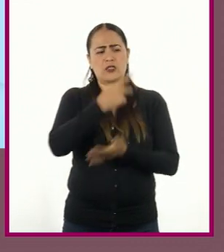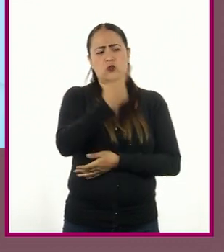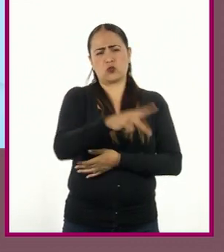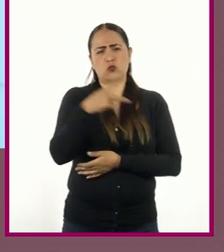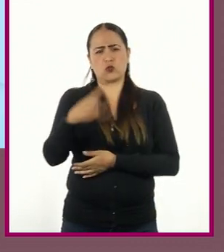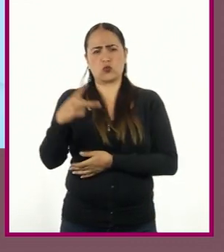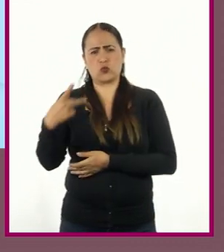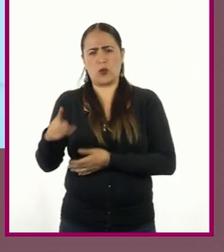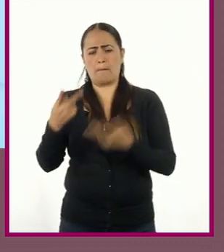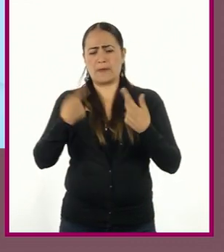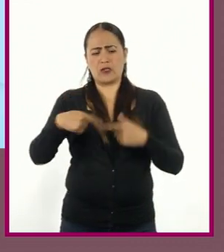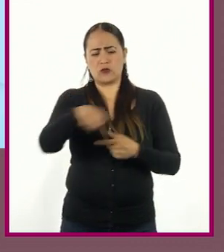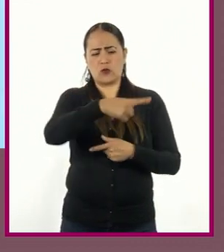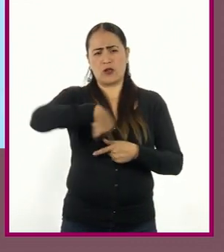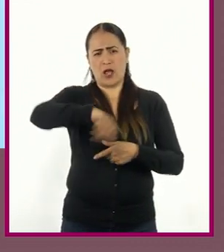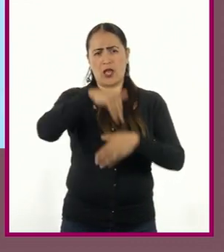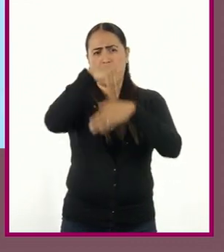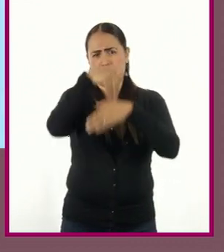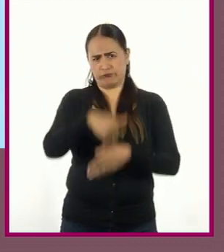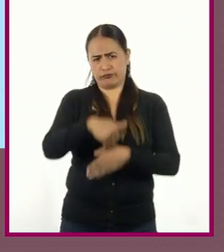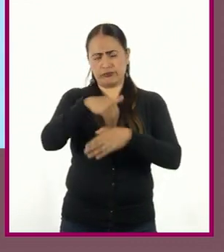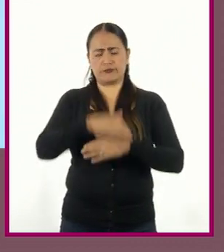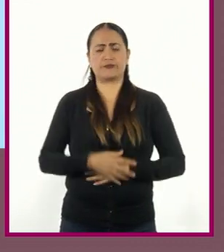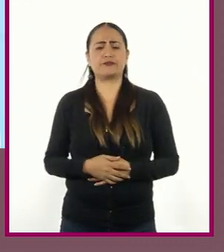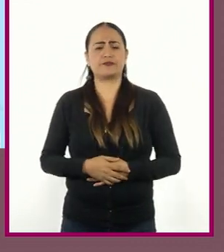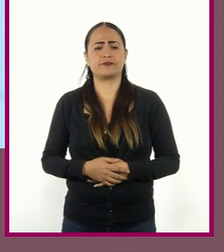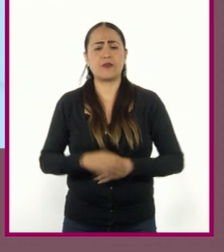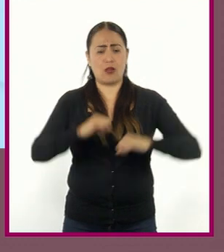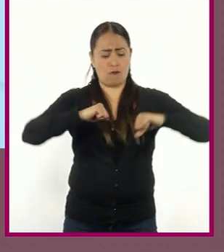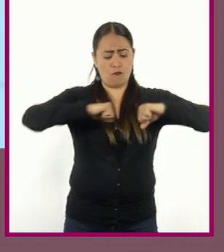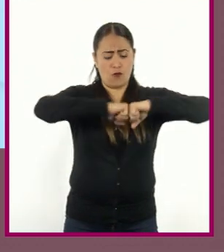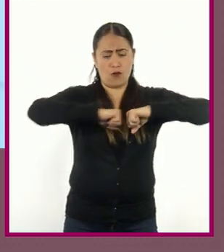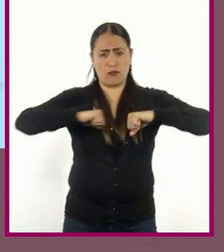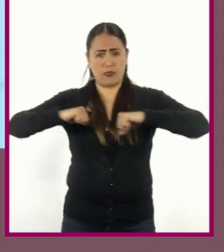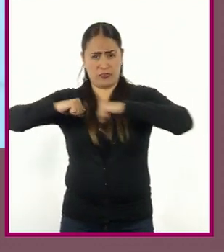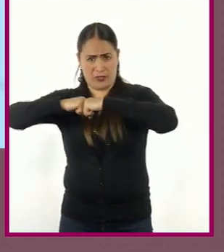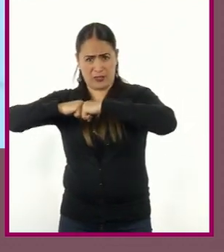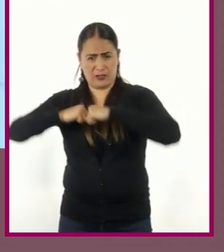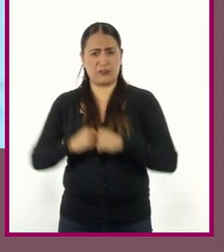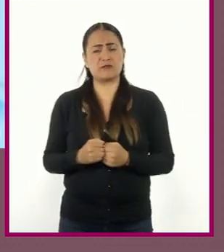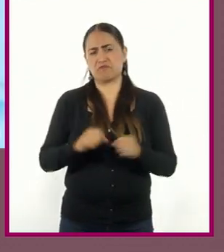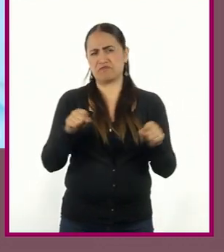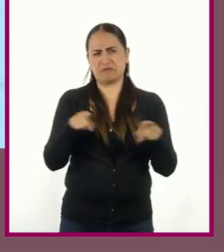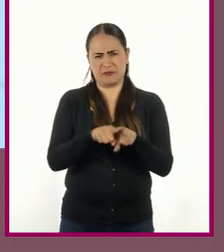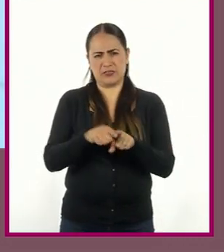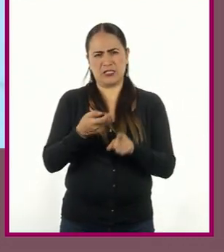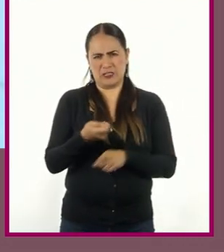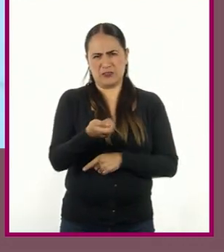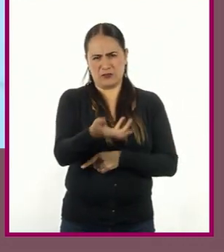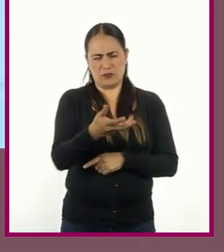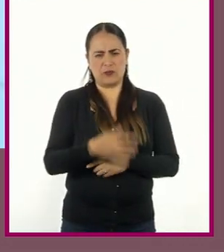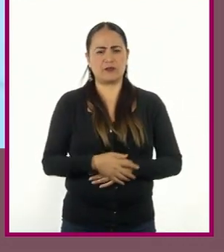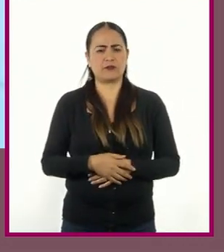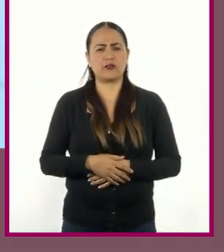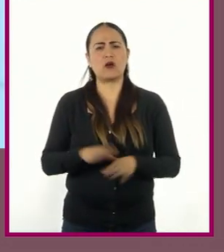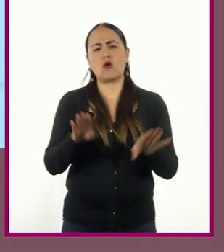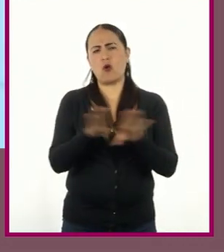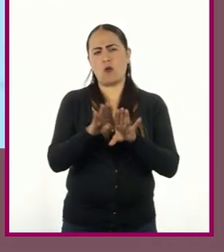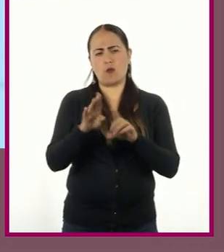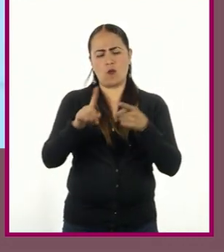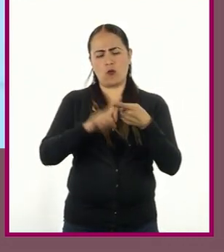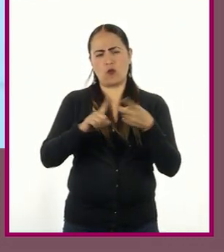la vida de sus habitantes. Las fronteras o límites fronterizos, como también se les conoce, pueden ser de dos